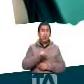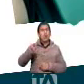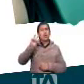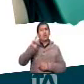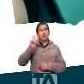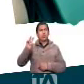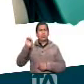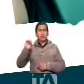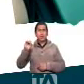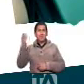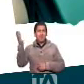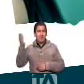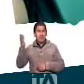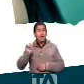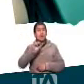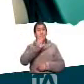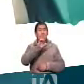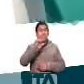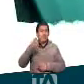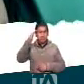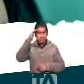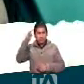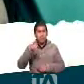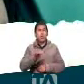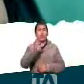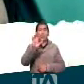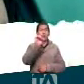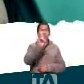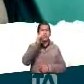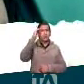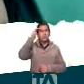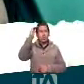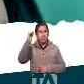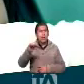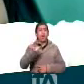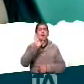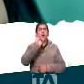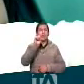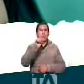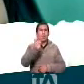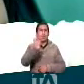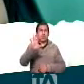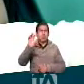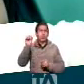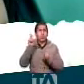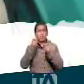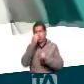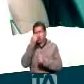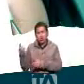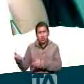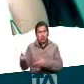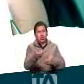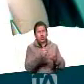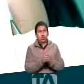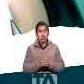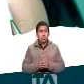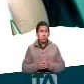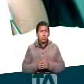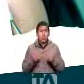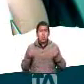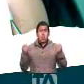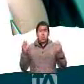mil maestros, 53 mil policías, 41 mil militares, 8.450 bomberos. No se tiene una